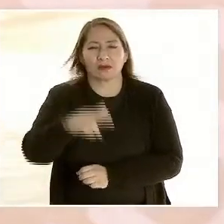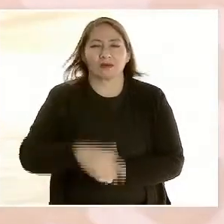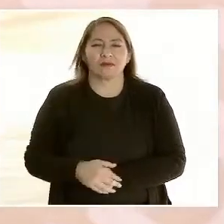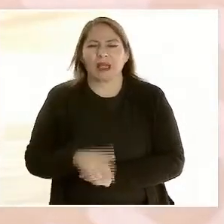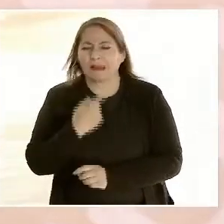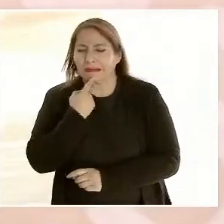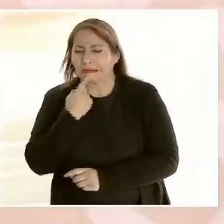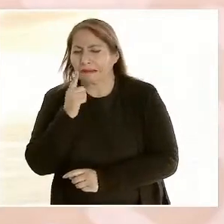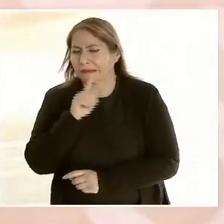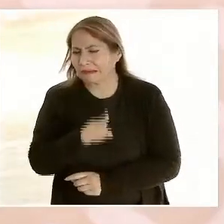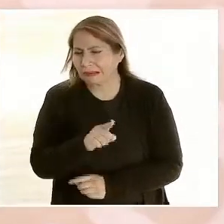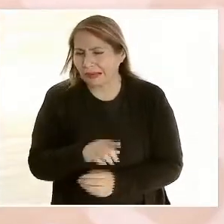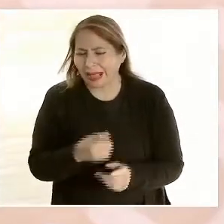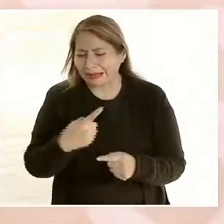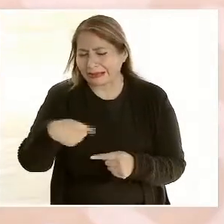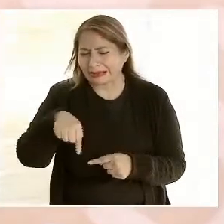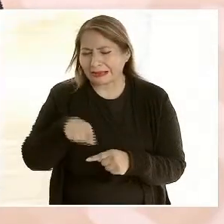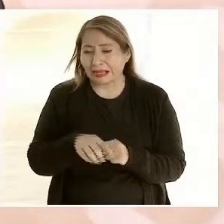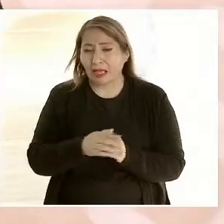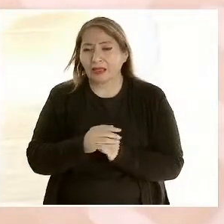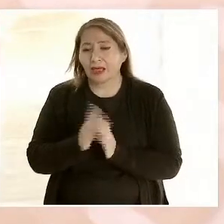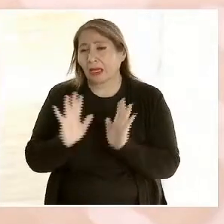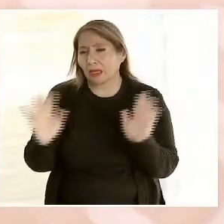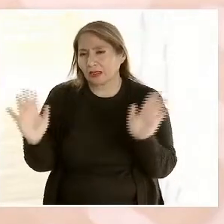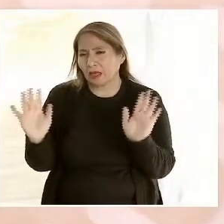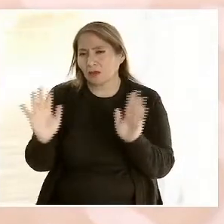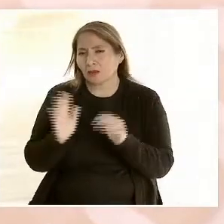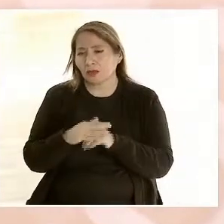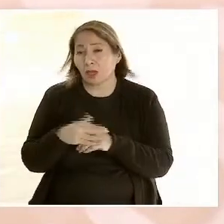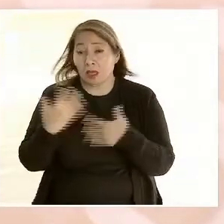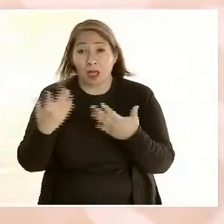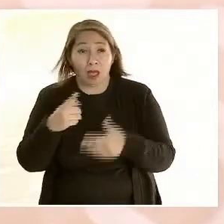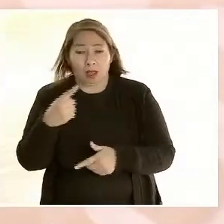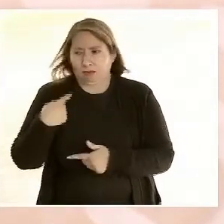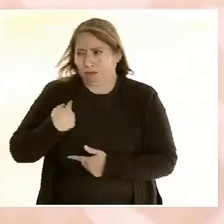Las acusaciones de que estamos militarizando al